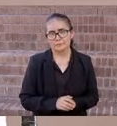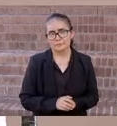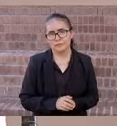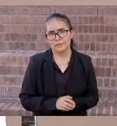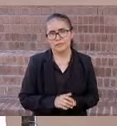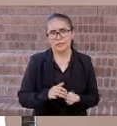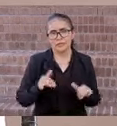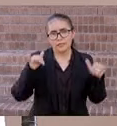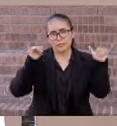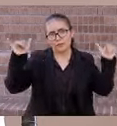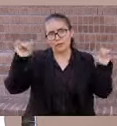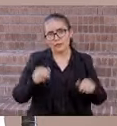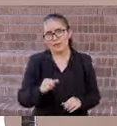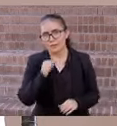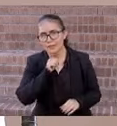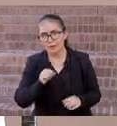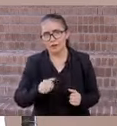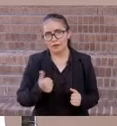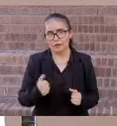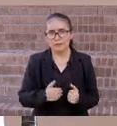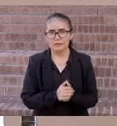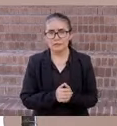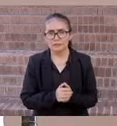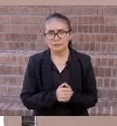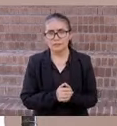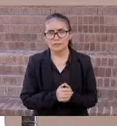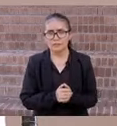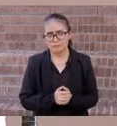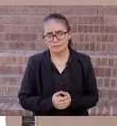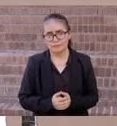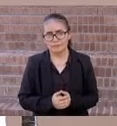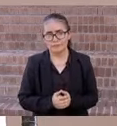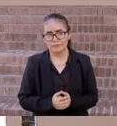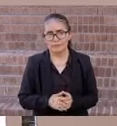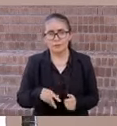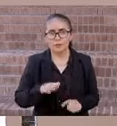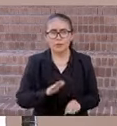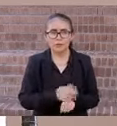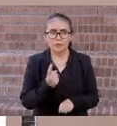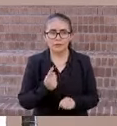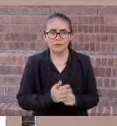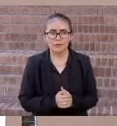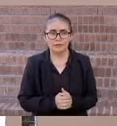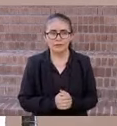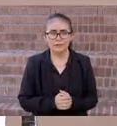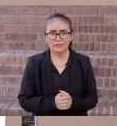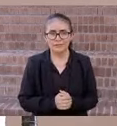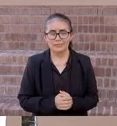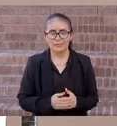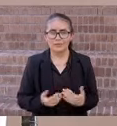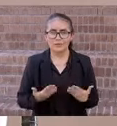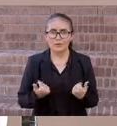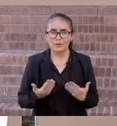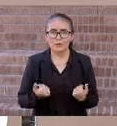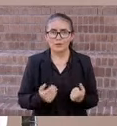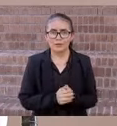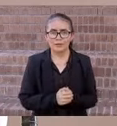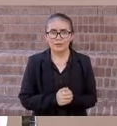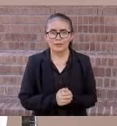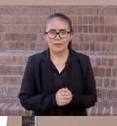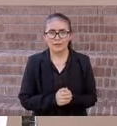viejo y otros se lanzaron porque no había democracia